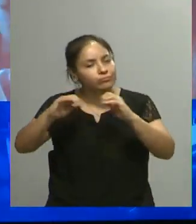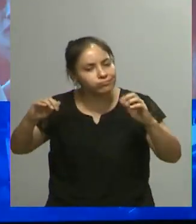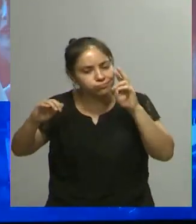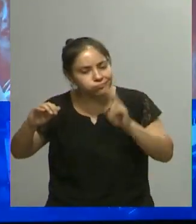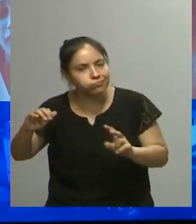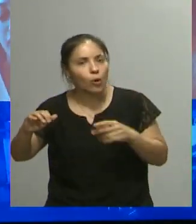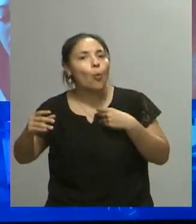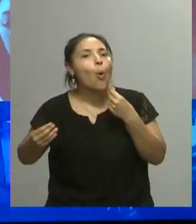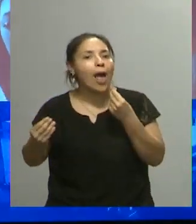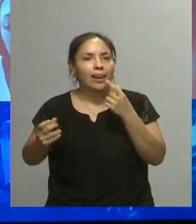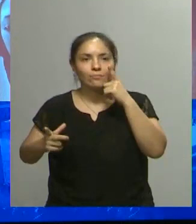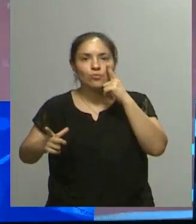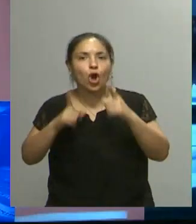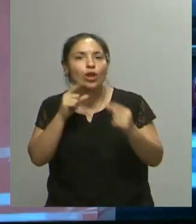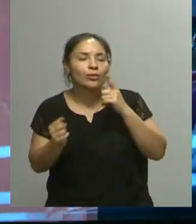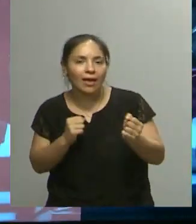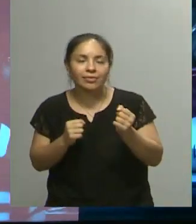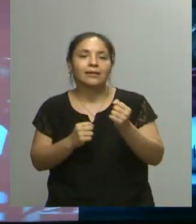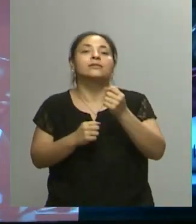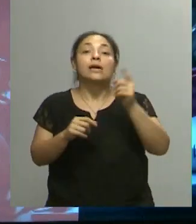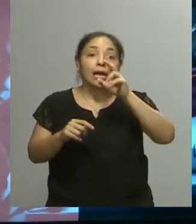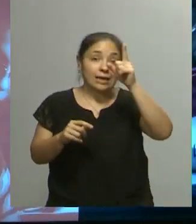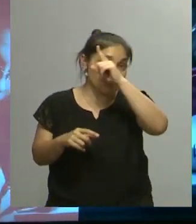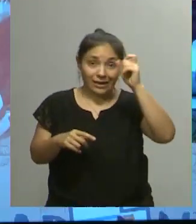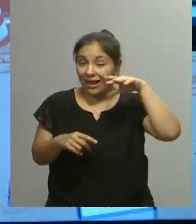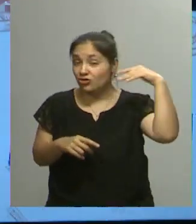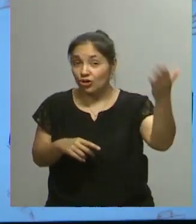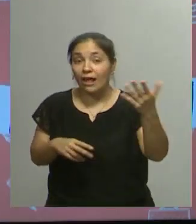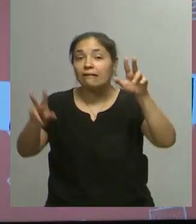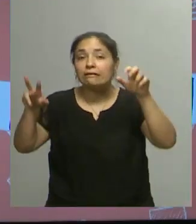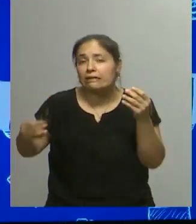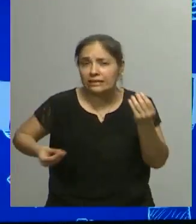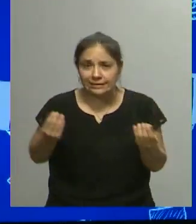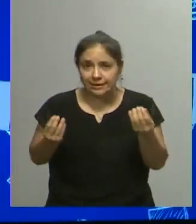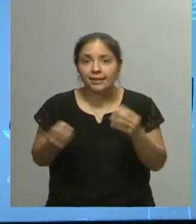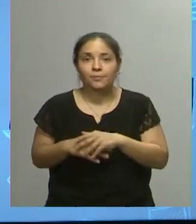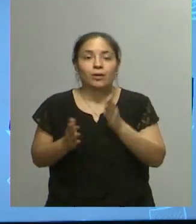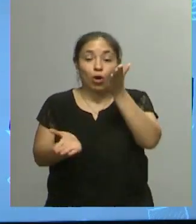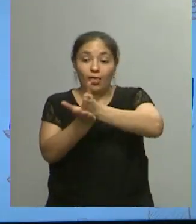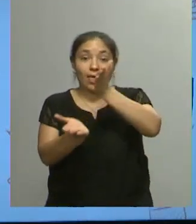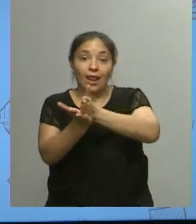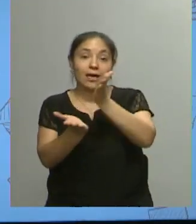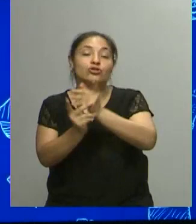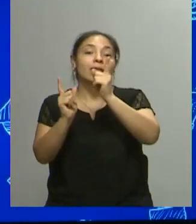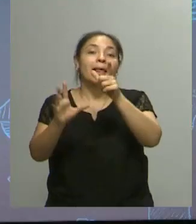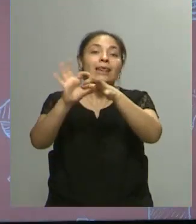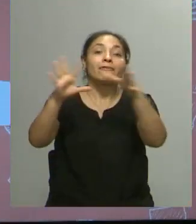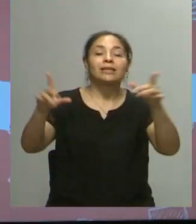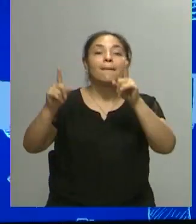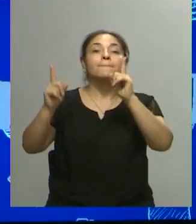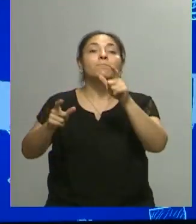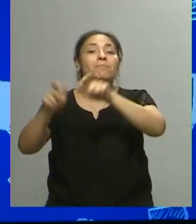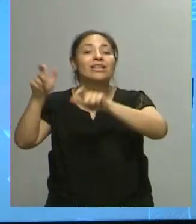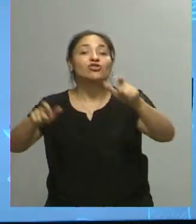los reclamos que se han hecho internacionalmente desde organizaciones sobre los derechos y libertades de las personas cataríes, ¿no?